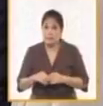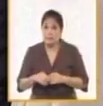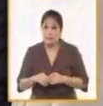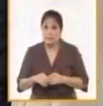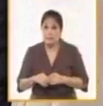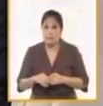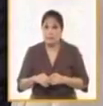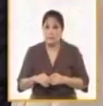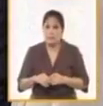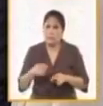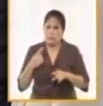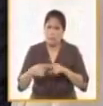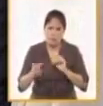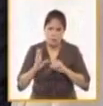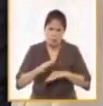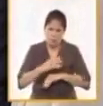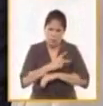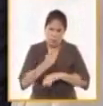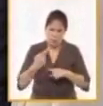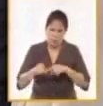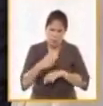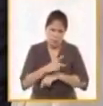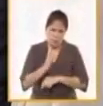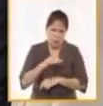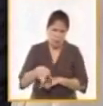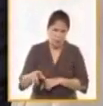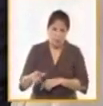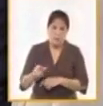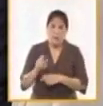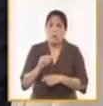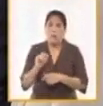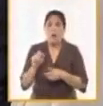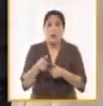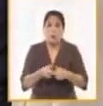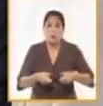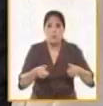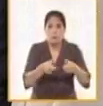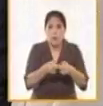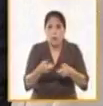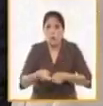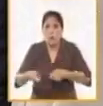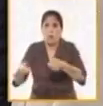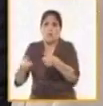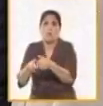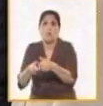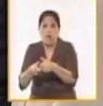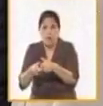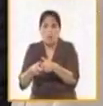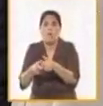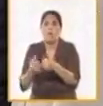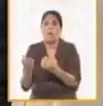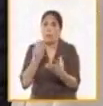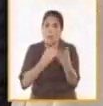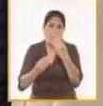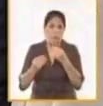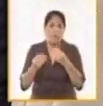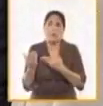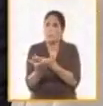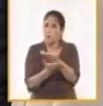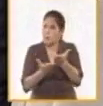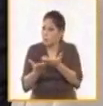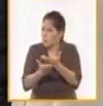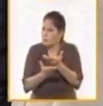en otros países. Es decir, esto propio del poder comunal y cómo, bueno, también tiene una influencia y un papel dentro de las elecciones